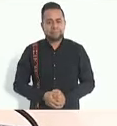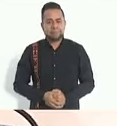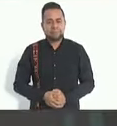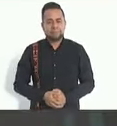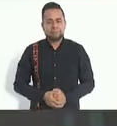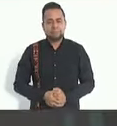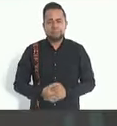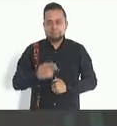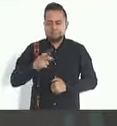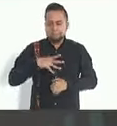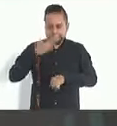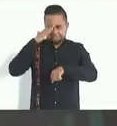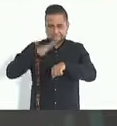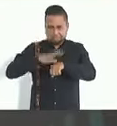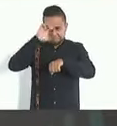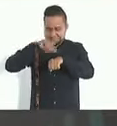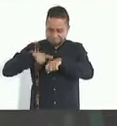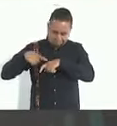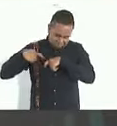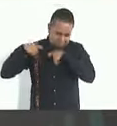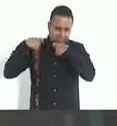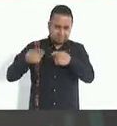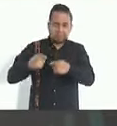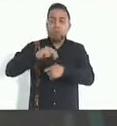esa herencia cultural,